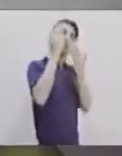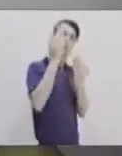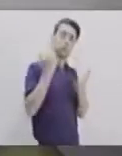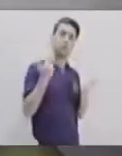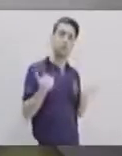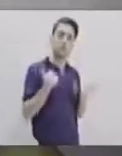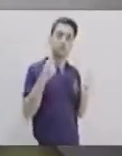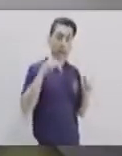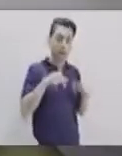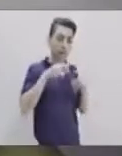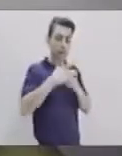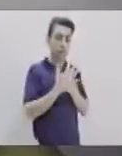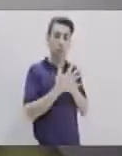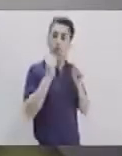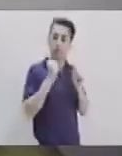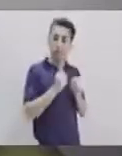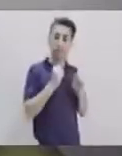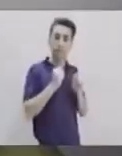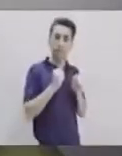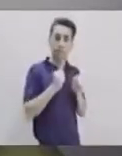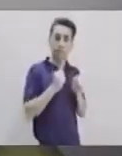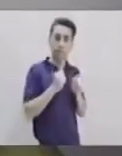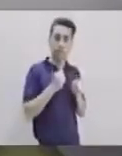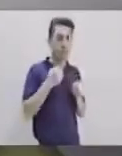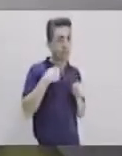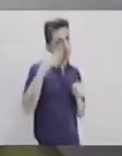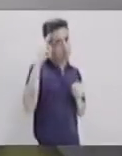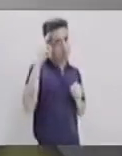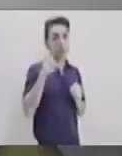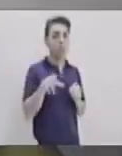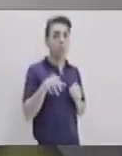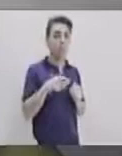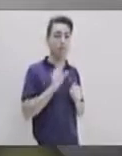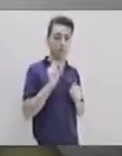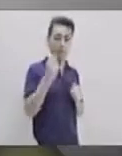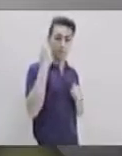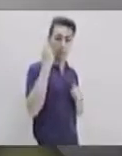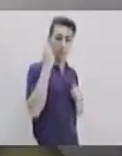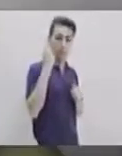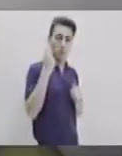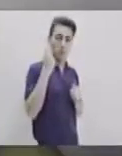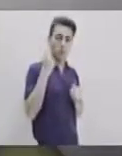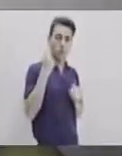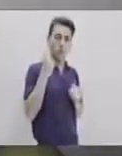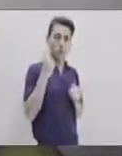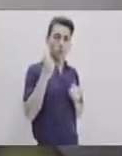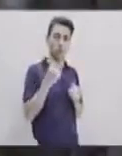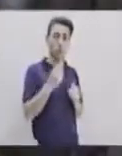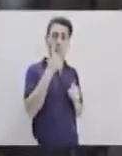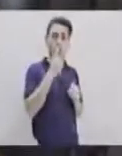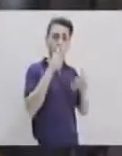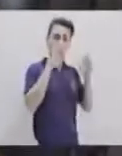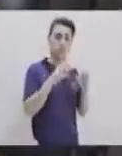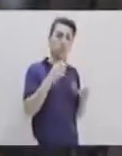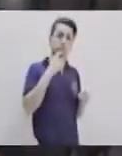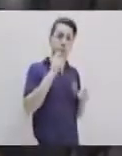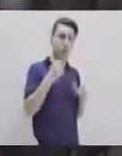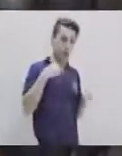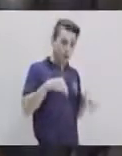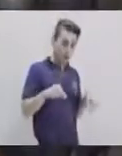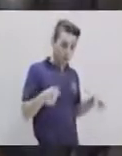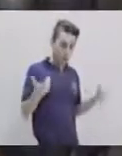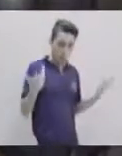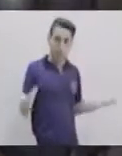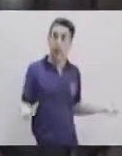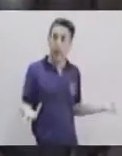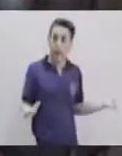están afrontando. Me recuerdo que hace poco unos jóvenes me preguntaban, ¿y ahora qué? O